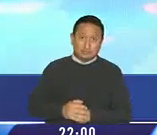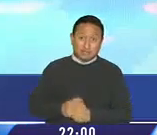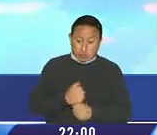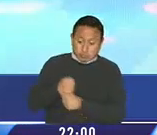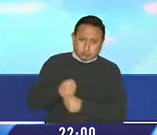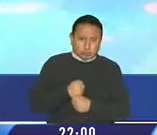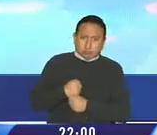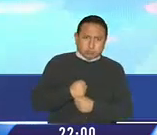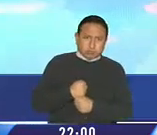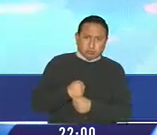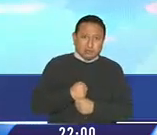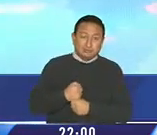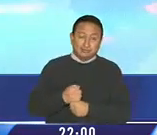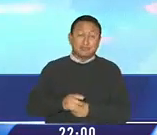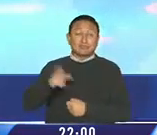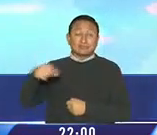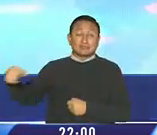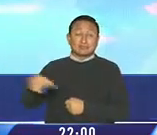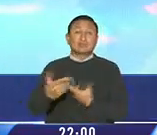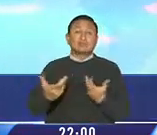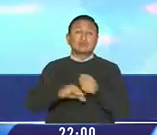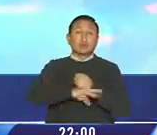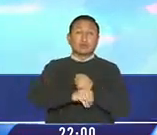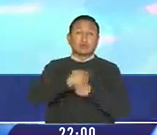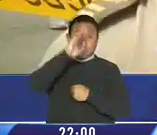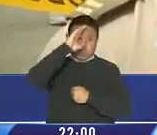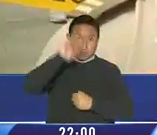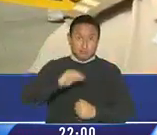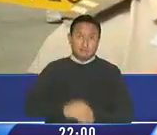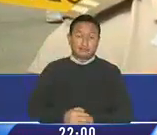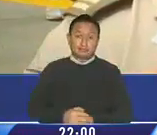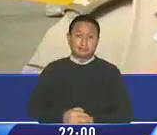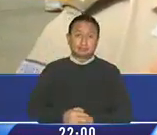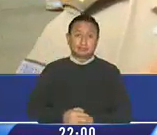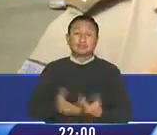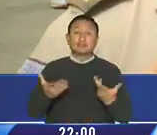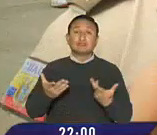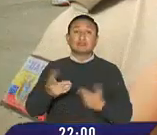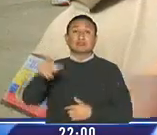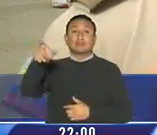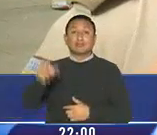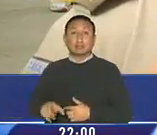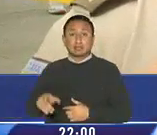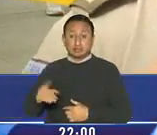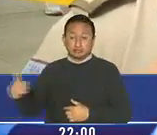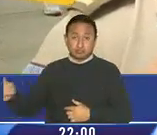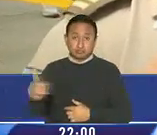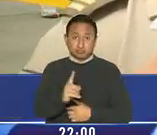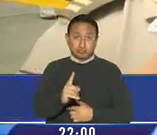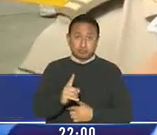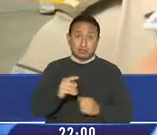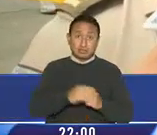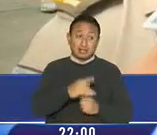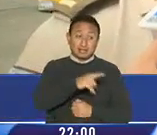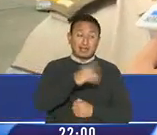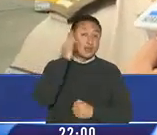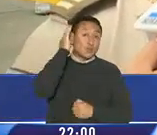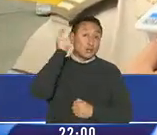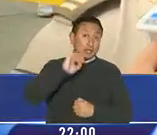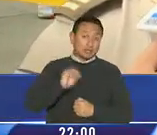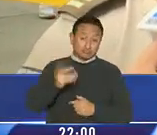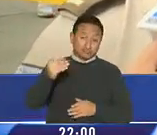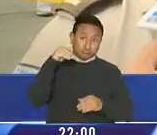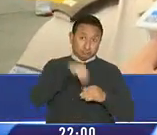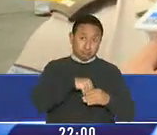a soltarlo. Un intento de robo, explica la policía. ¿Cuál intenta sustraerse la cantidad de dinero que la señora retira?